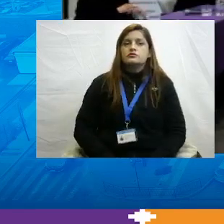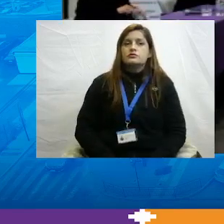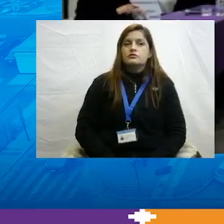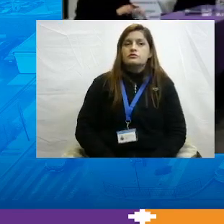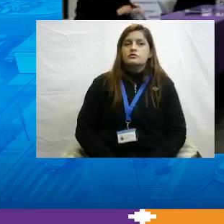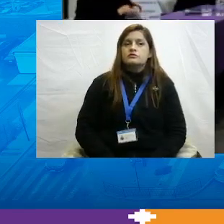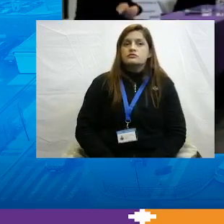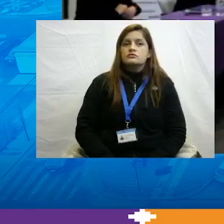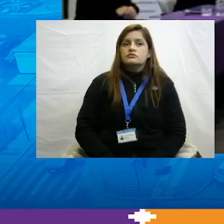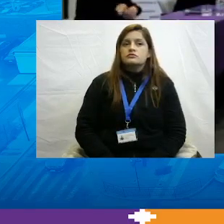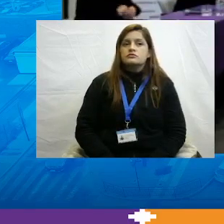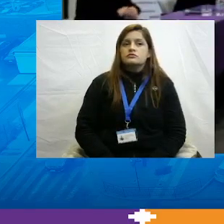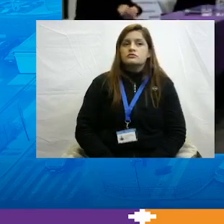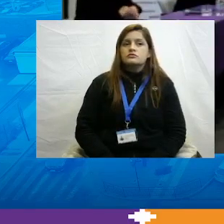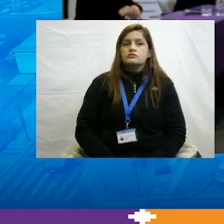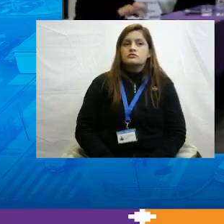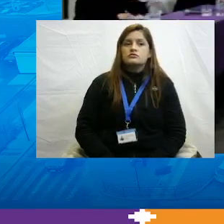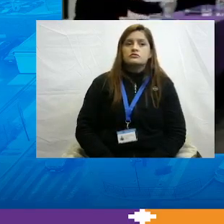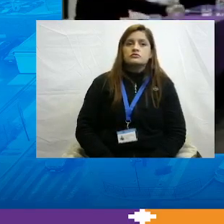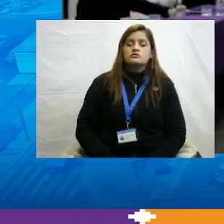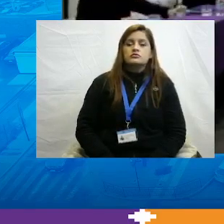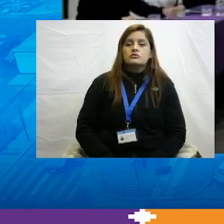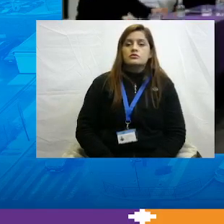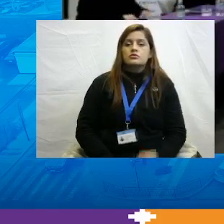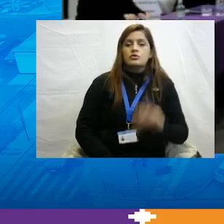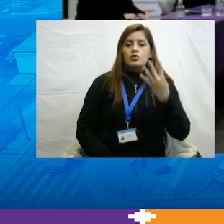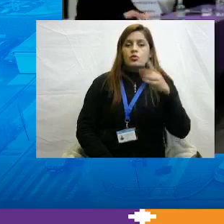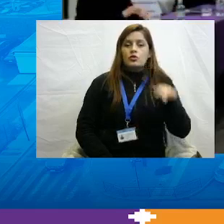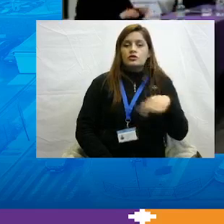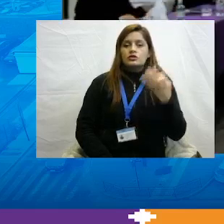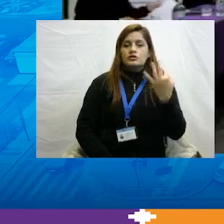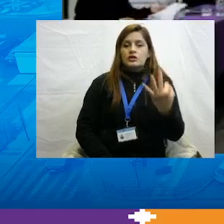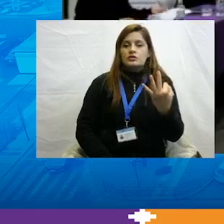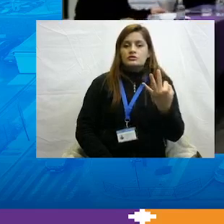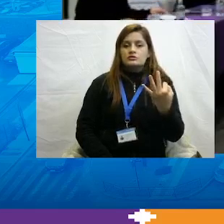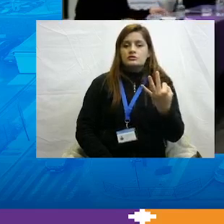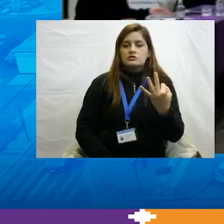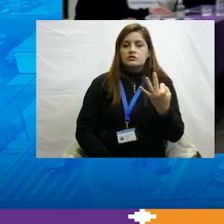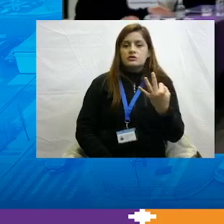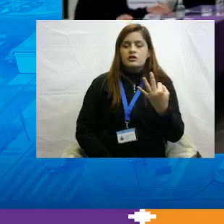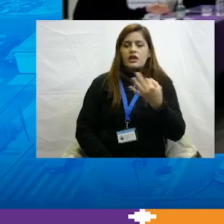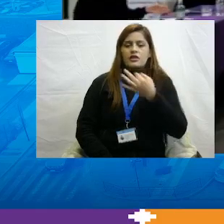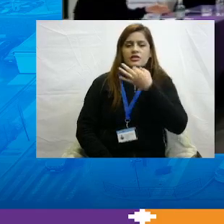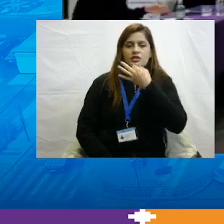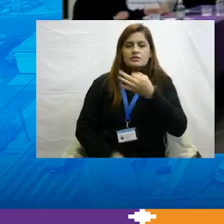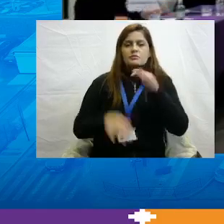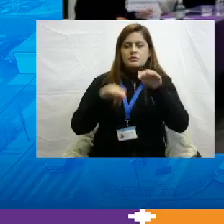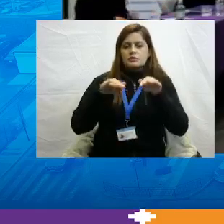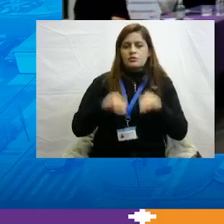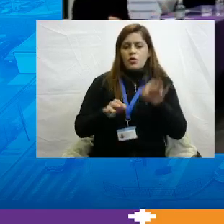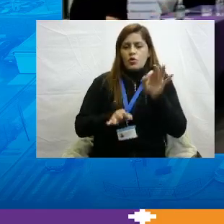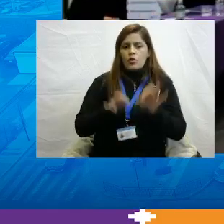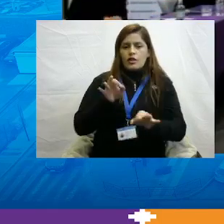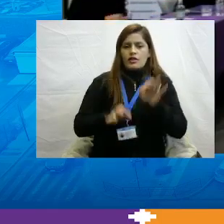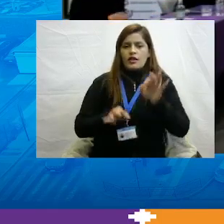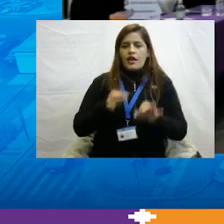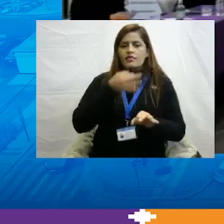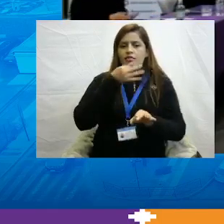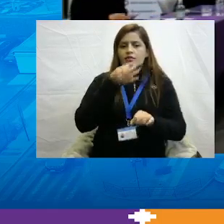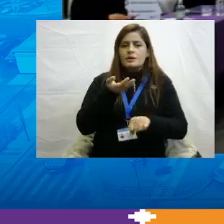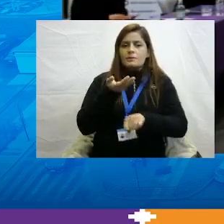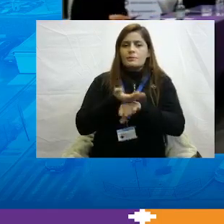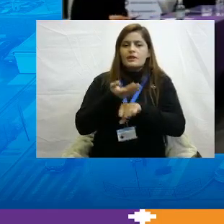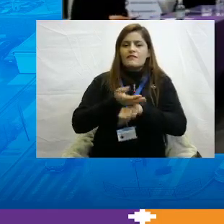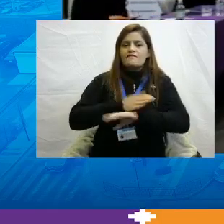entonces. Pasamos al 4.3, que es un ordinario también de asesoría jurídica con respecto a